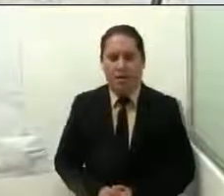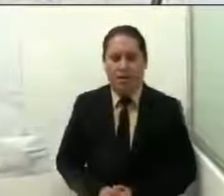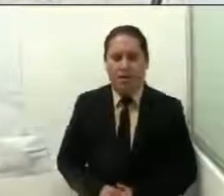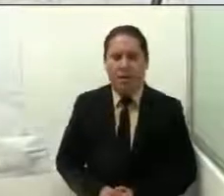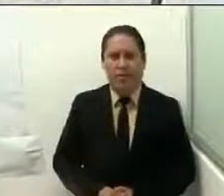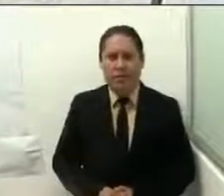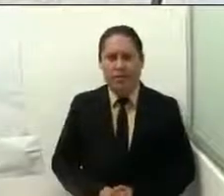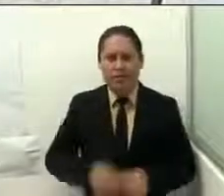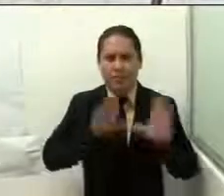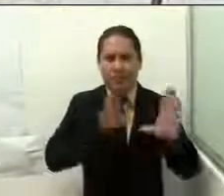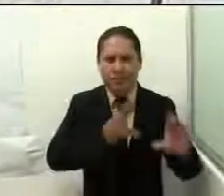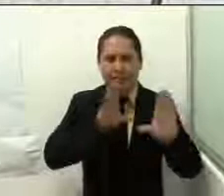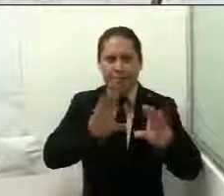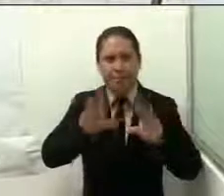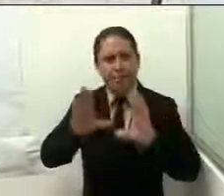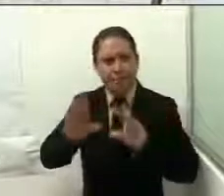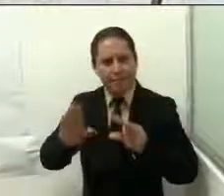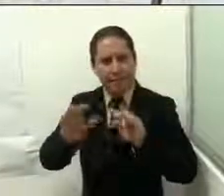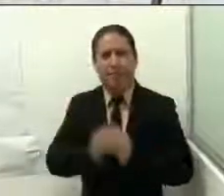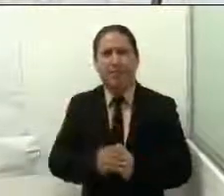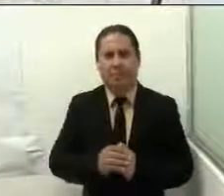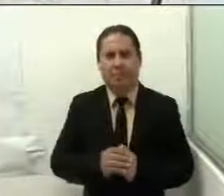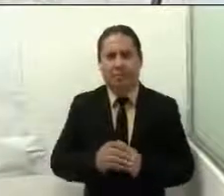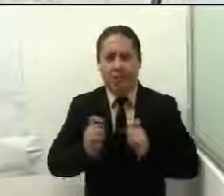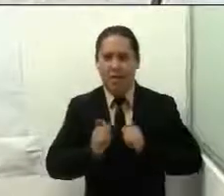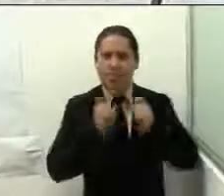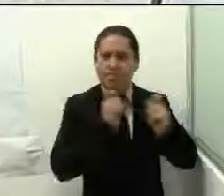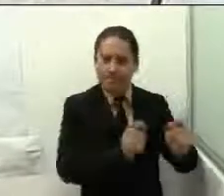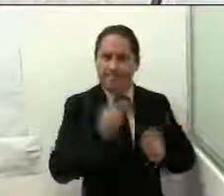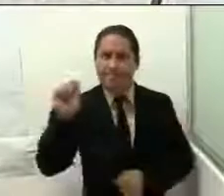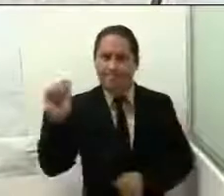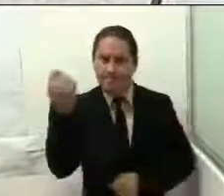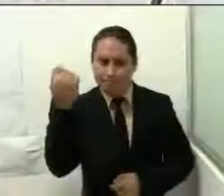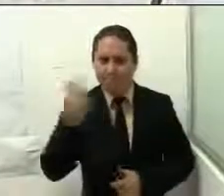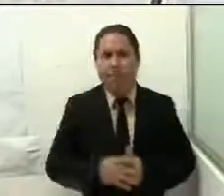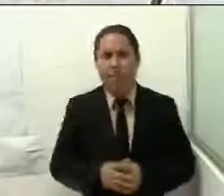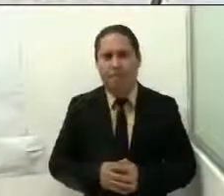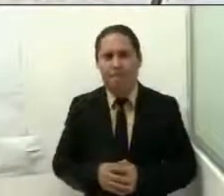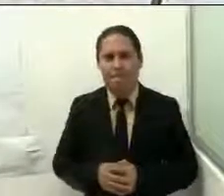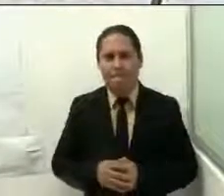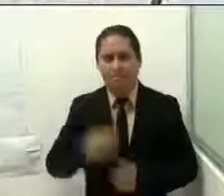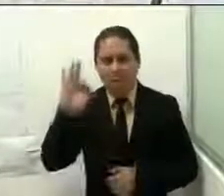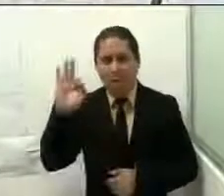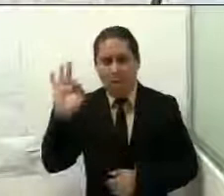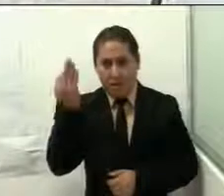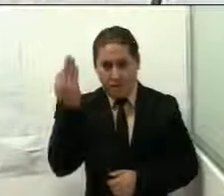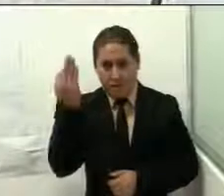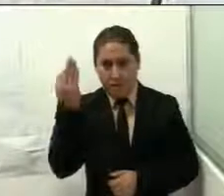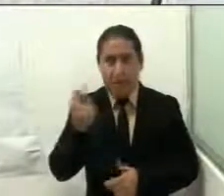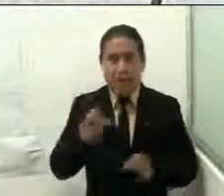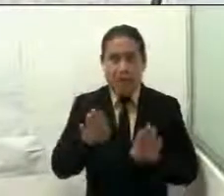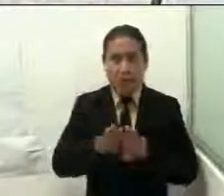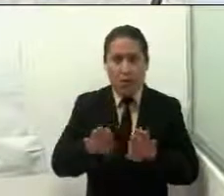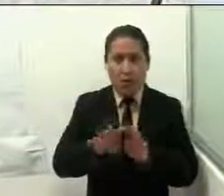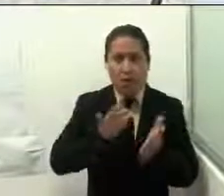capacitación y transferencia tecnológica en concurrencia con la federación se apoyan las